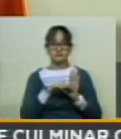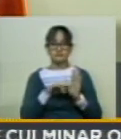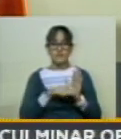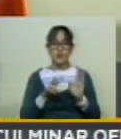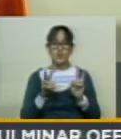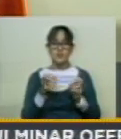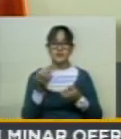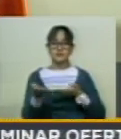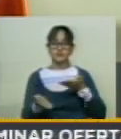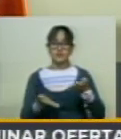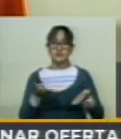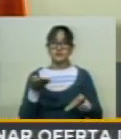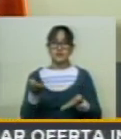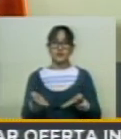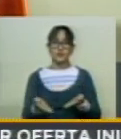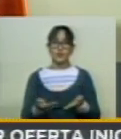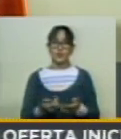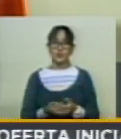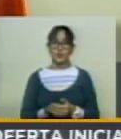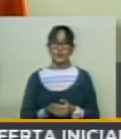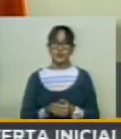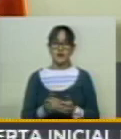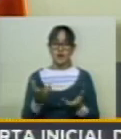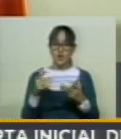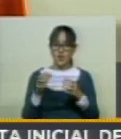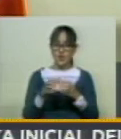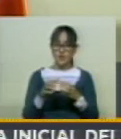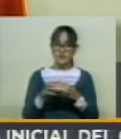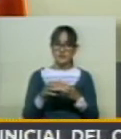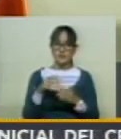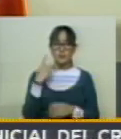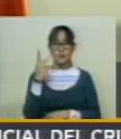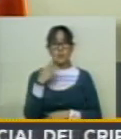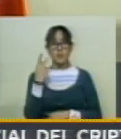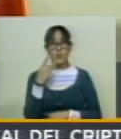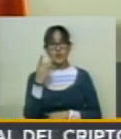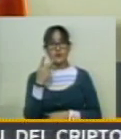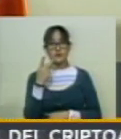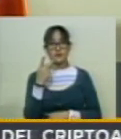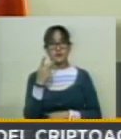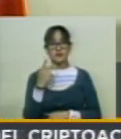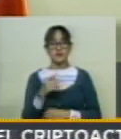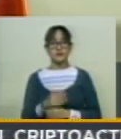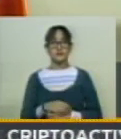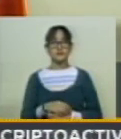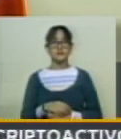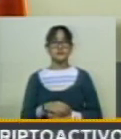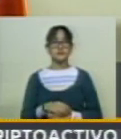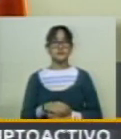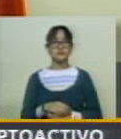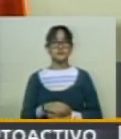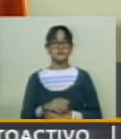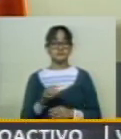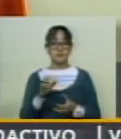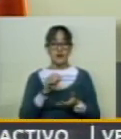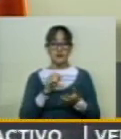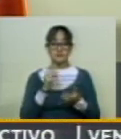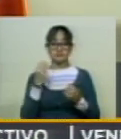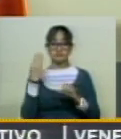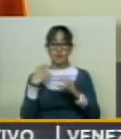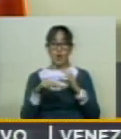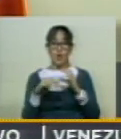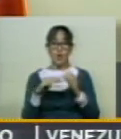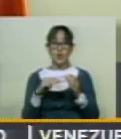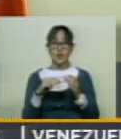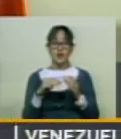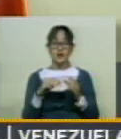nuevas solicitudes que las organizaciones políticas nos hicieron y los candidatos, tanto por escrito como en